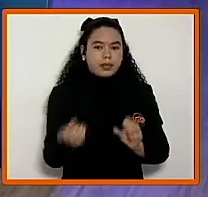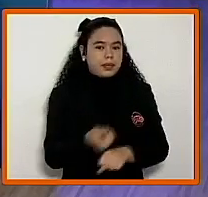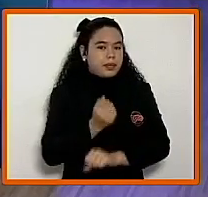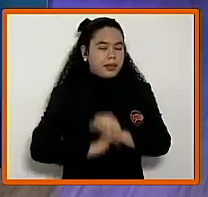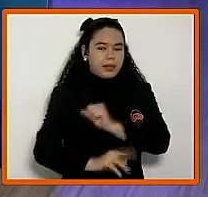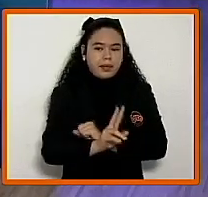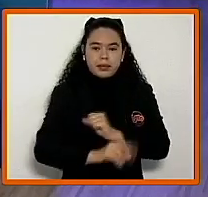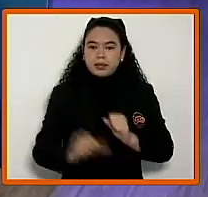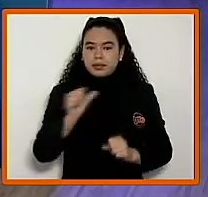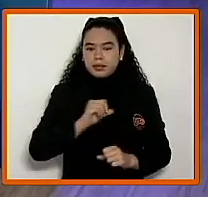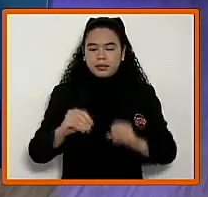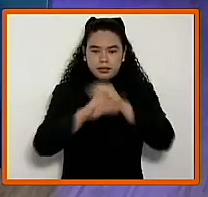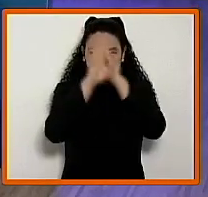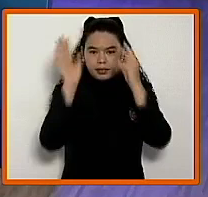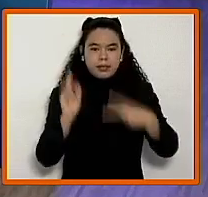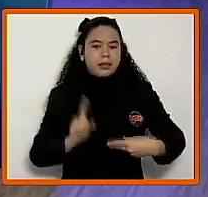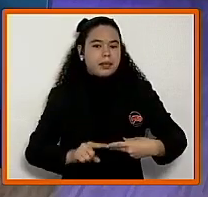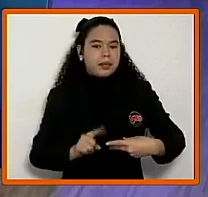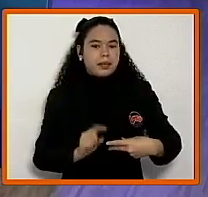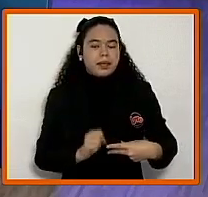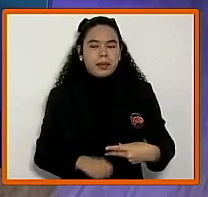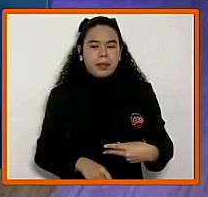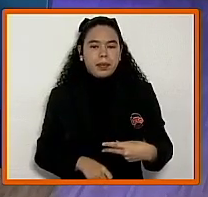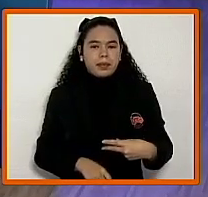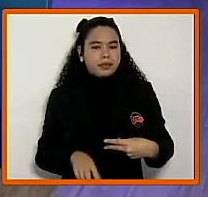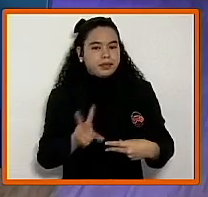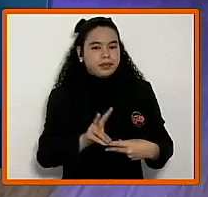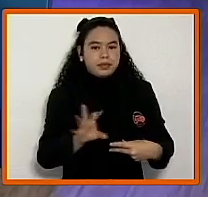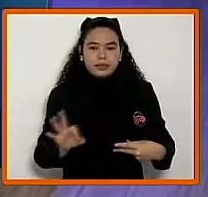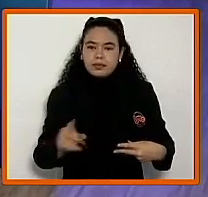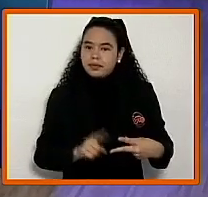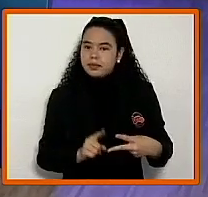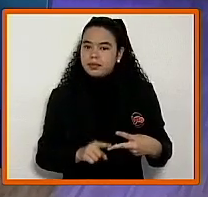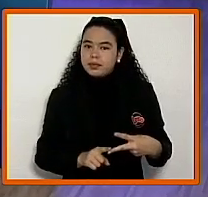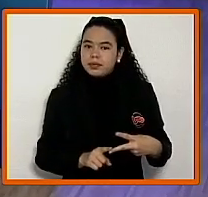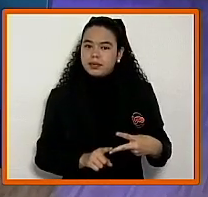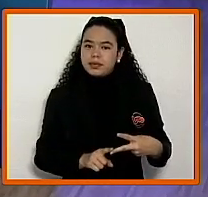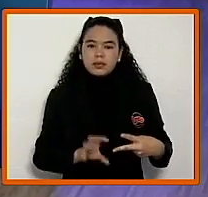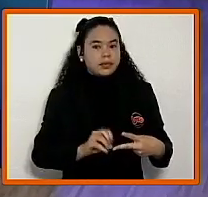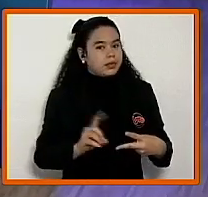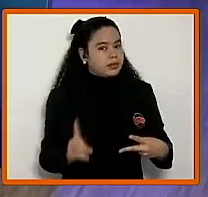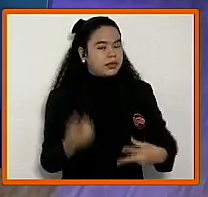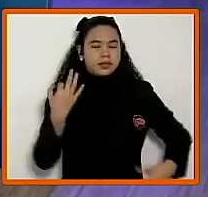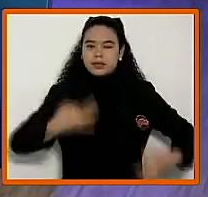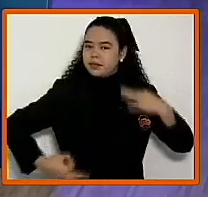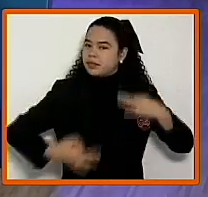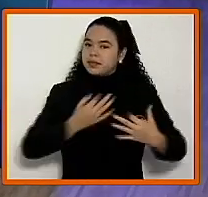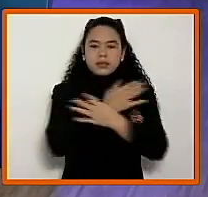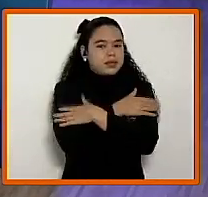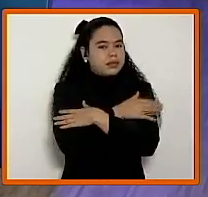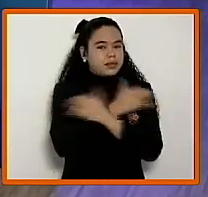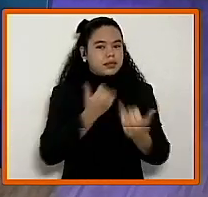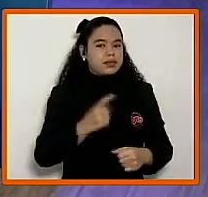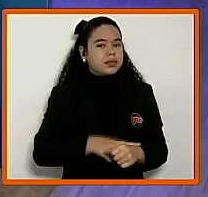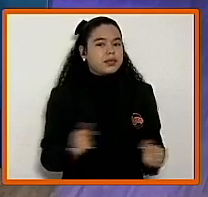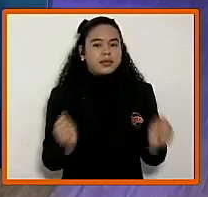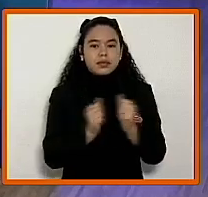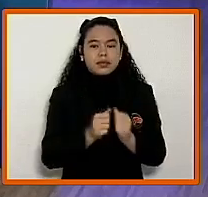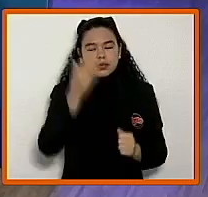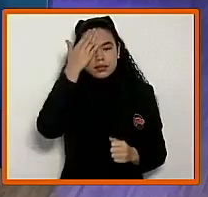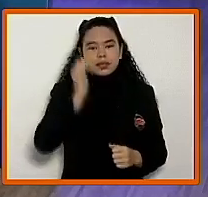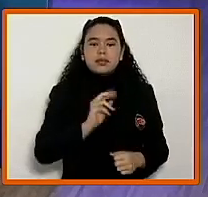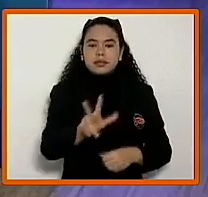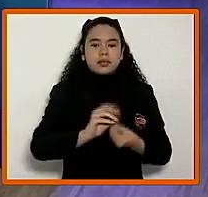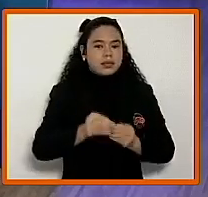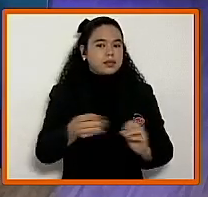para Premiados en esta hermosa mañana. Posición 1, 29. Posición 2, 01. Muchas felicidades. Ahora acompáñame a conocer tus